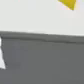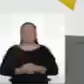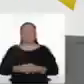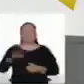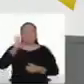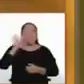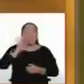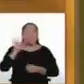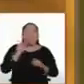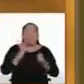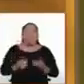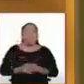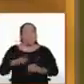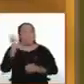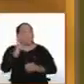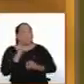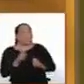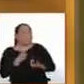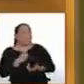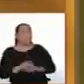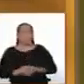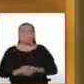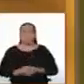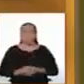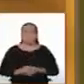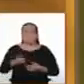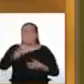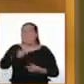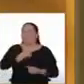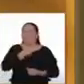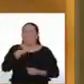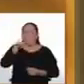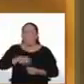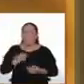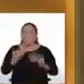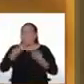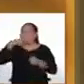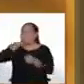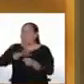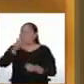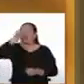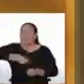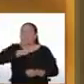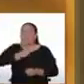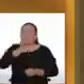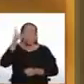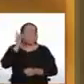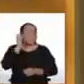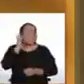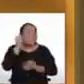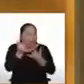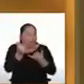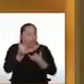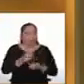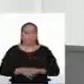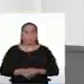Hola, Yanira. Hola, Rodrigo. Te va a encantar lo que tengo acá, te lo prometo. Es más, vas a escucharlo en este